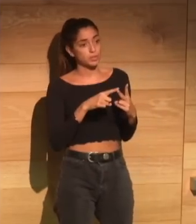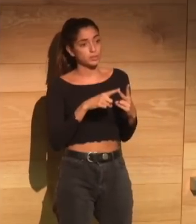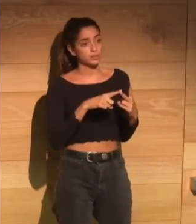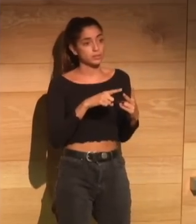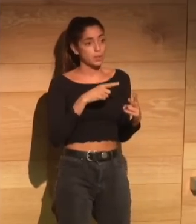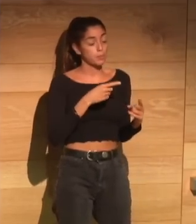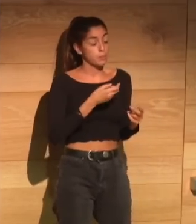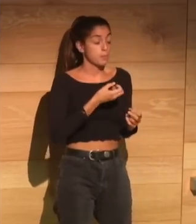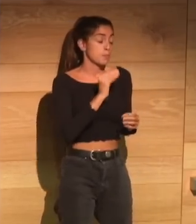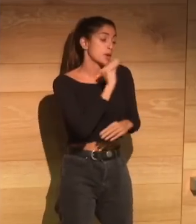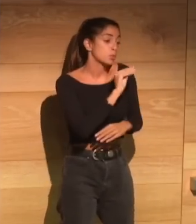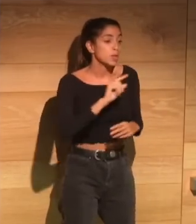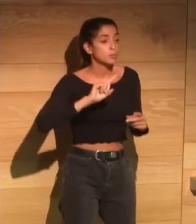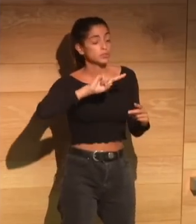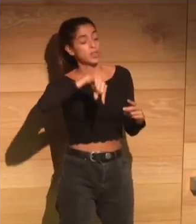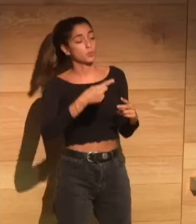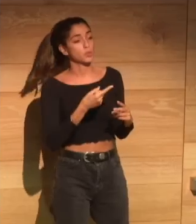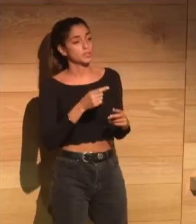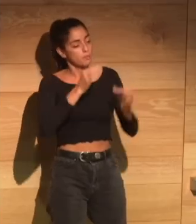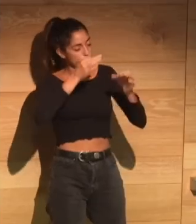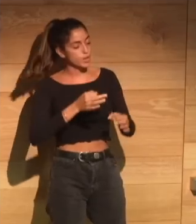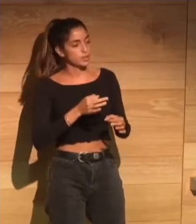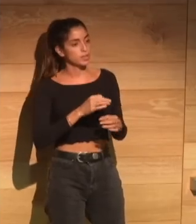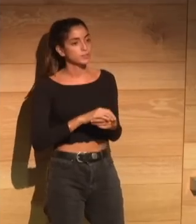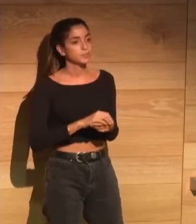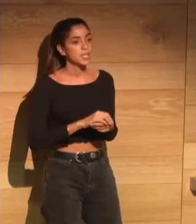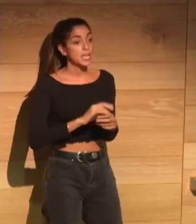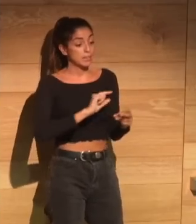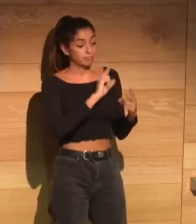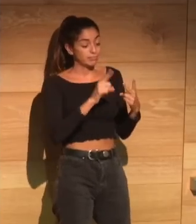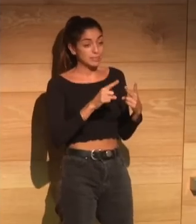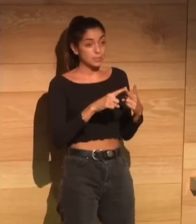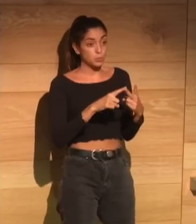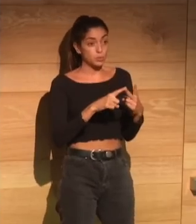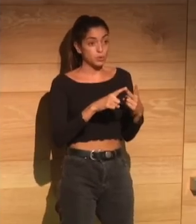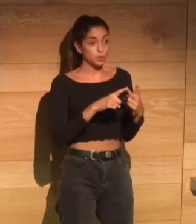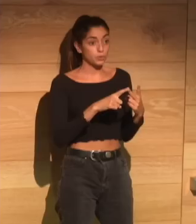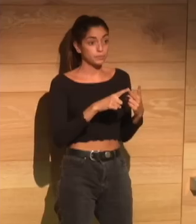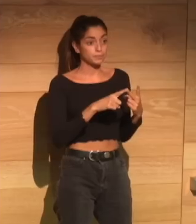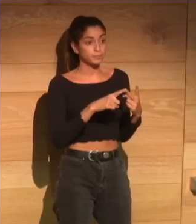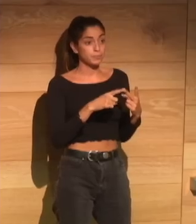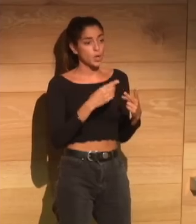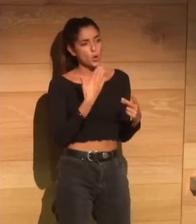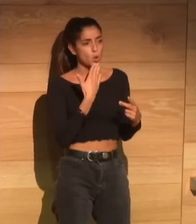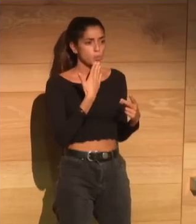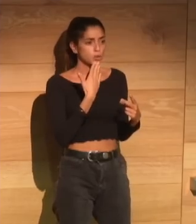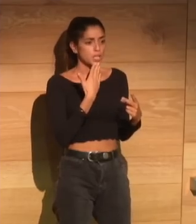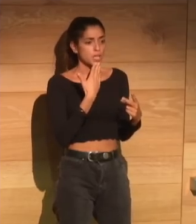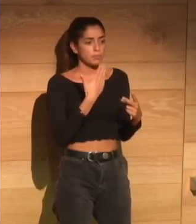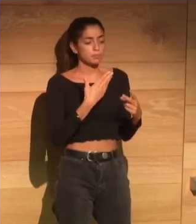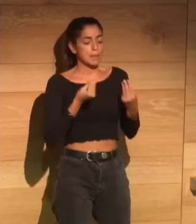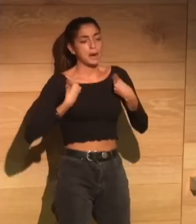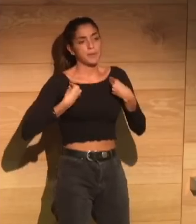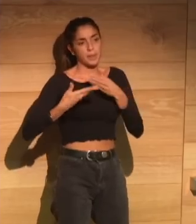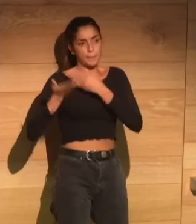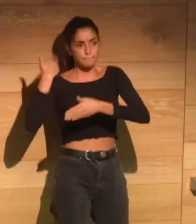luego demostramos que era cierto. Y en otro, y en segundo lugar, cuando hablamos del presentismo, casi como perdonando la vida a los del pasado, casi